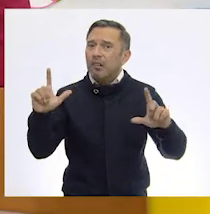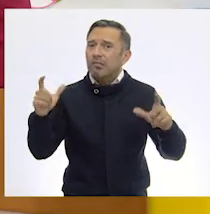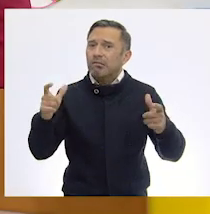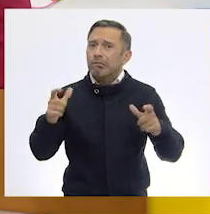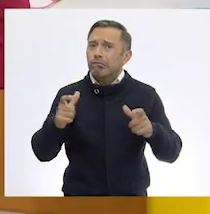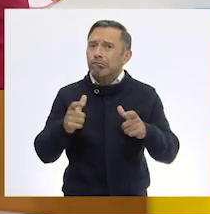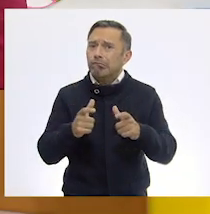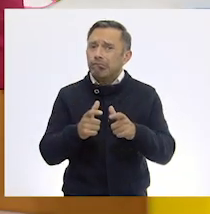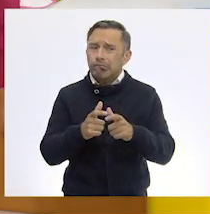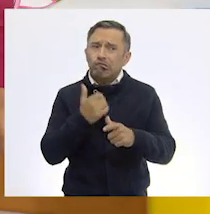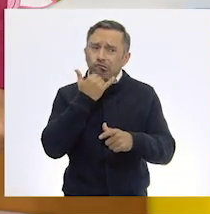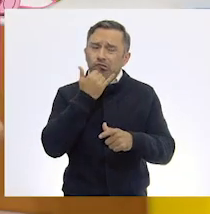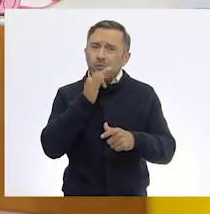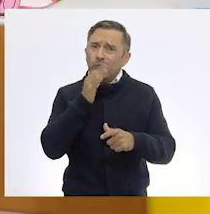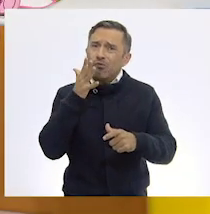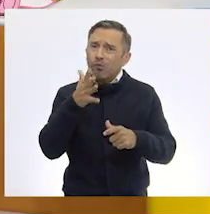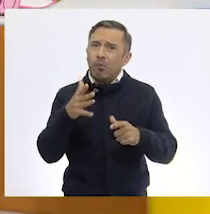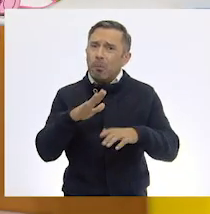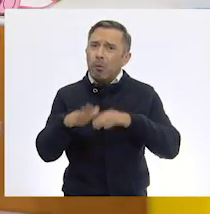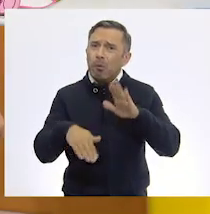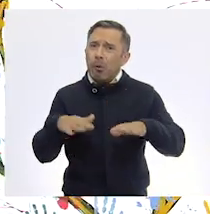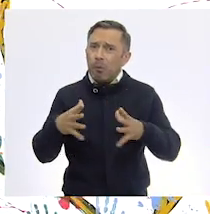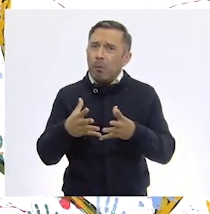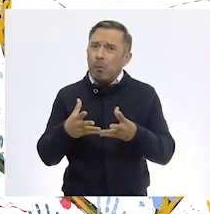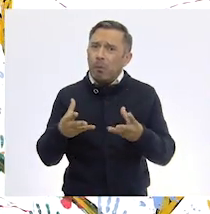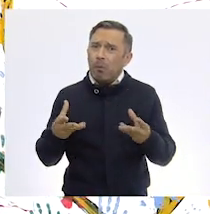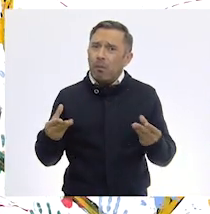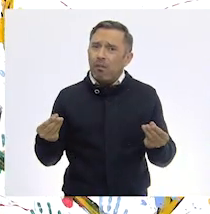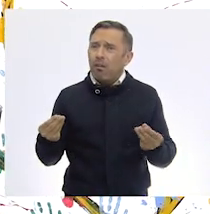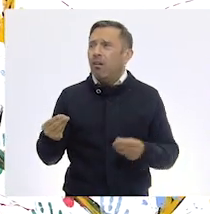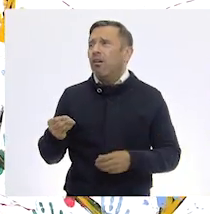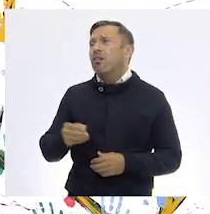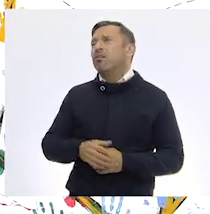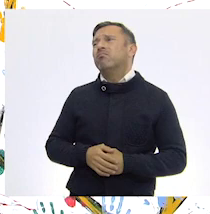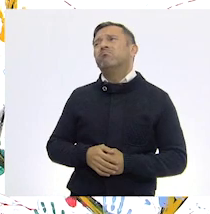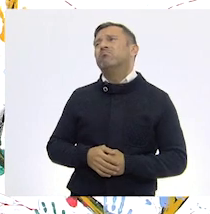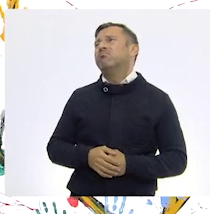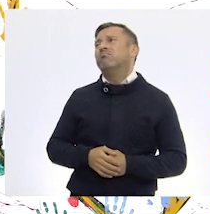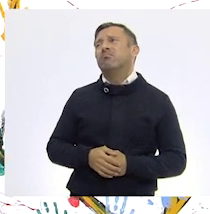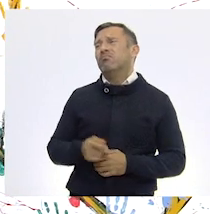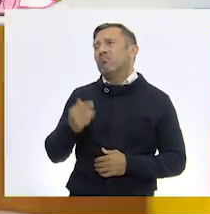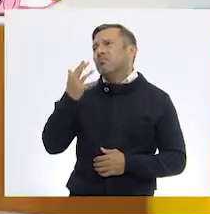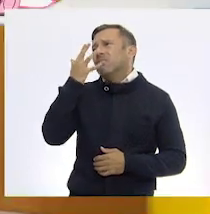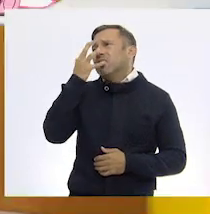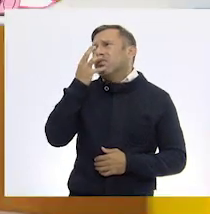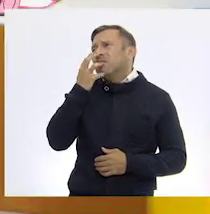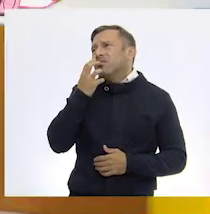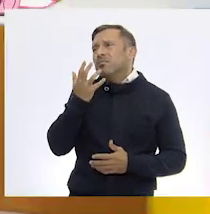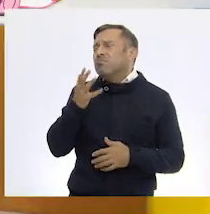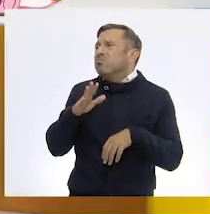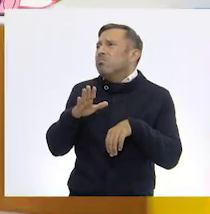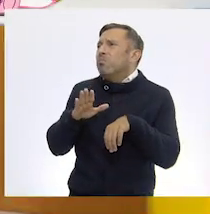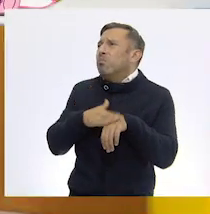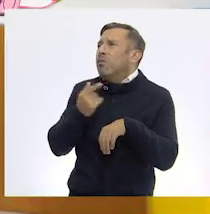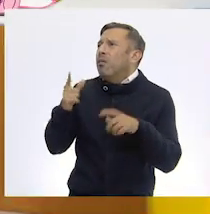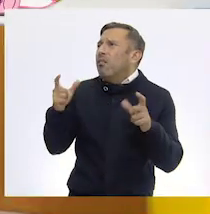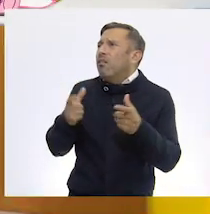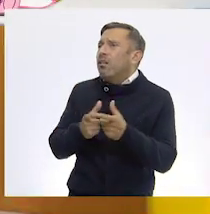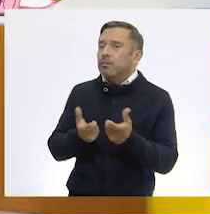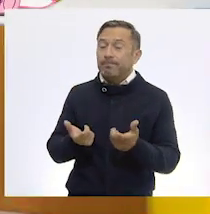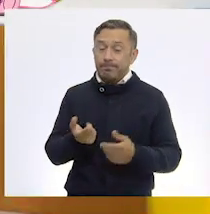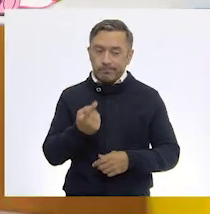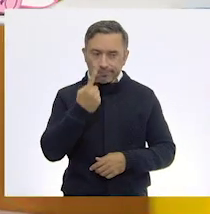no! ¡Uy! Me da mucha tristeza eso, maestra. ¿Por qué? Las principales causas